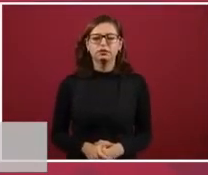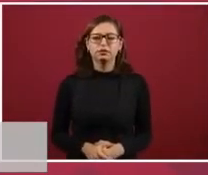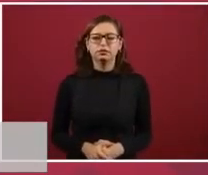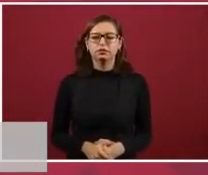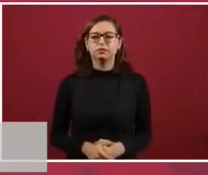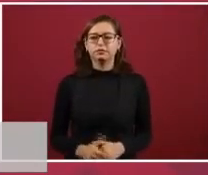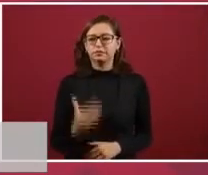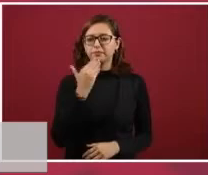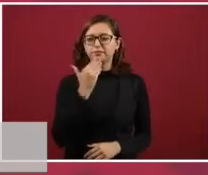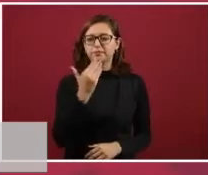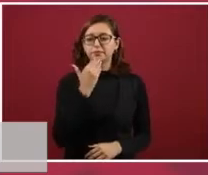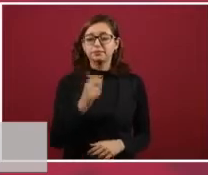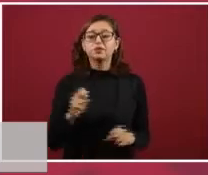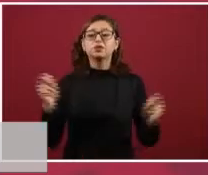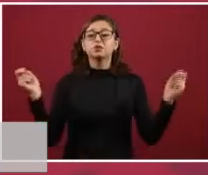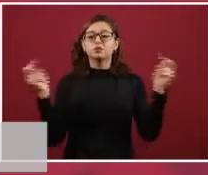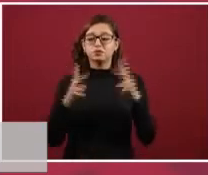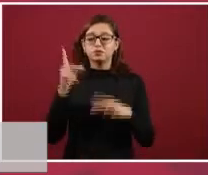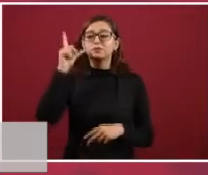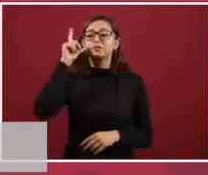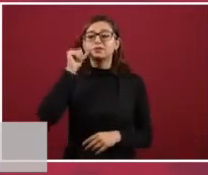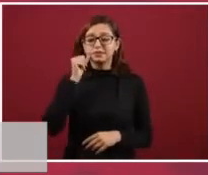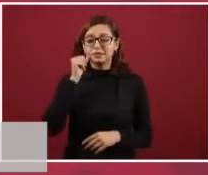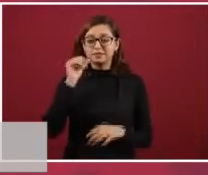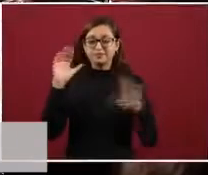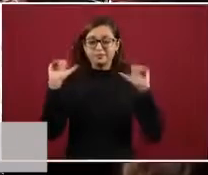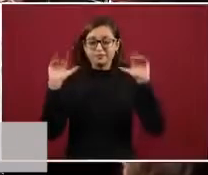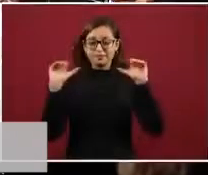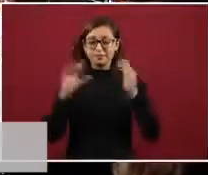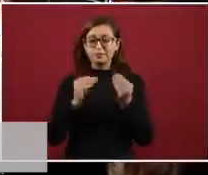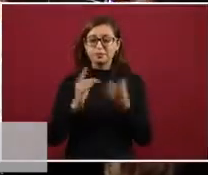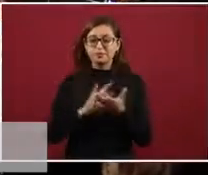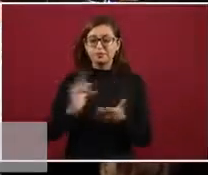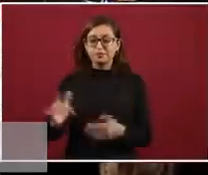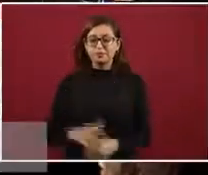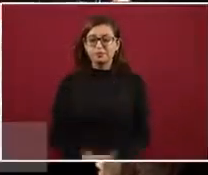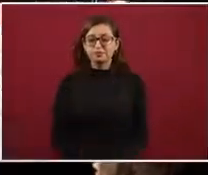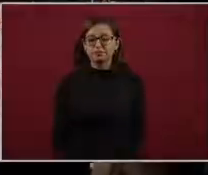Muy bien, entonces mañana hablamos. Aquí. Muchas gracias.